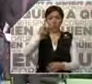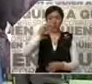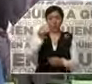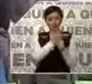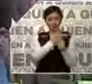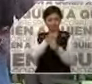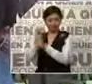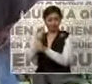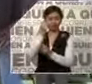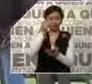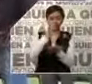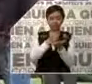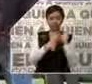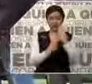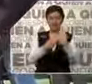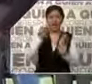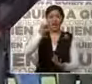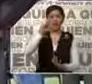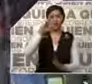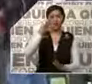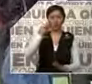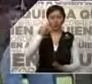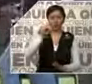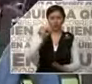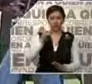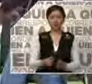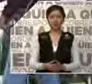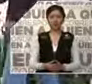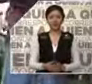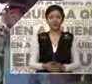quien corresponda, reportó Alfonso Vargas Torres.